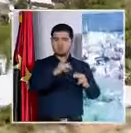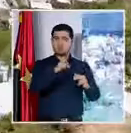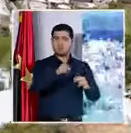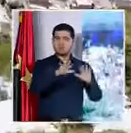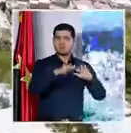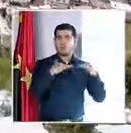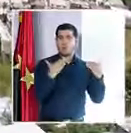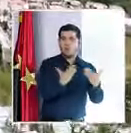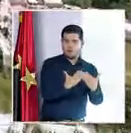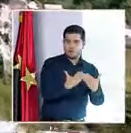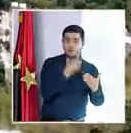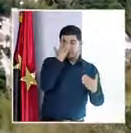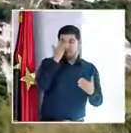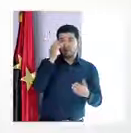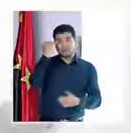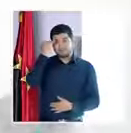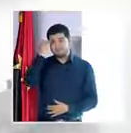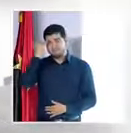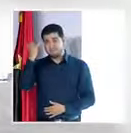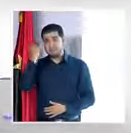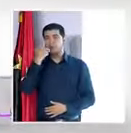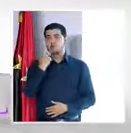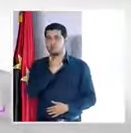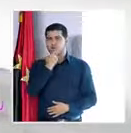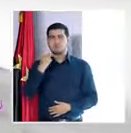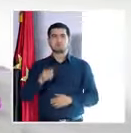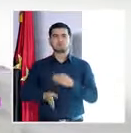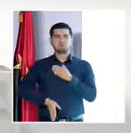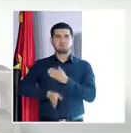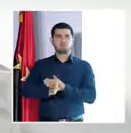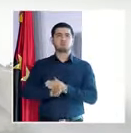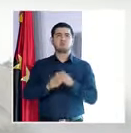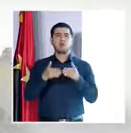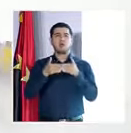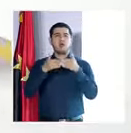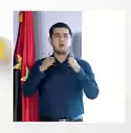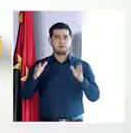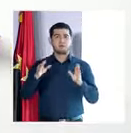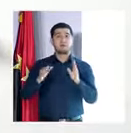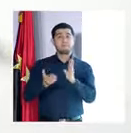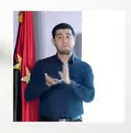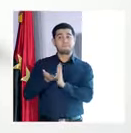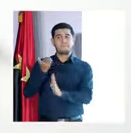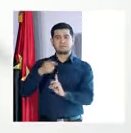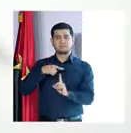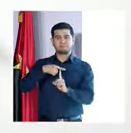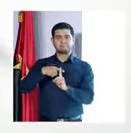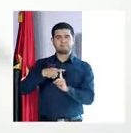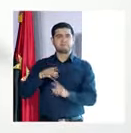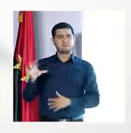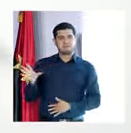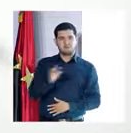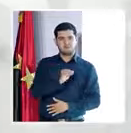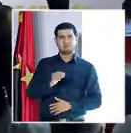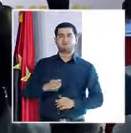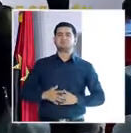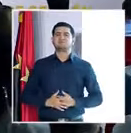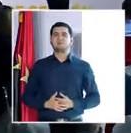15.992.679.179 pesos, porque nuestro compromiso es a seguir generando más oportunidades para todos. Bueno, y